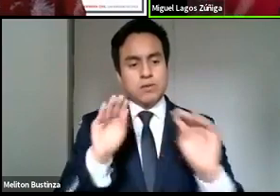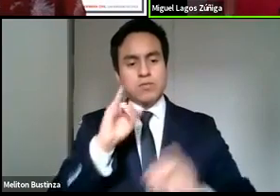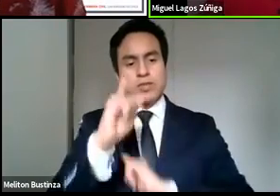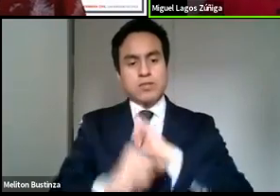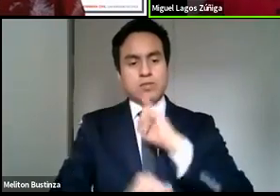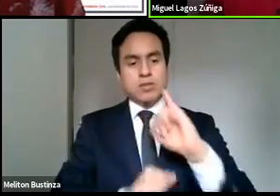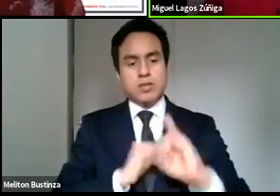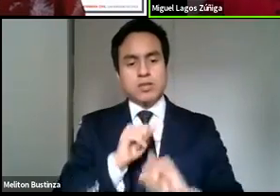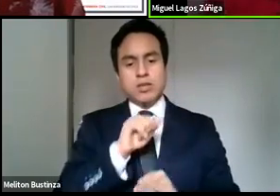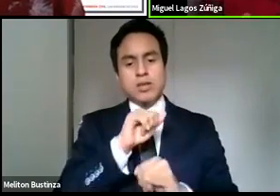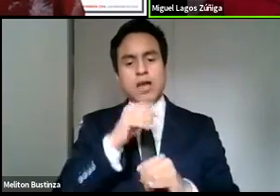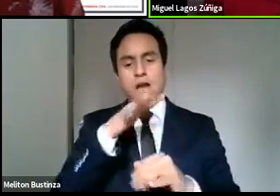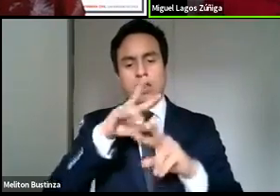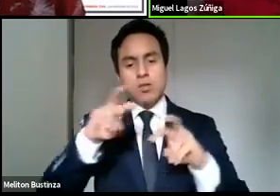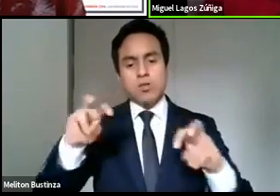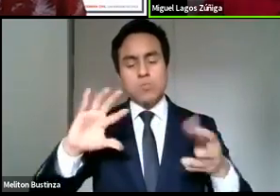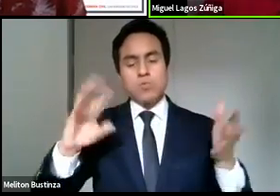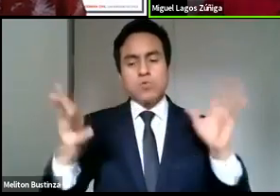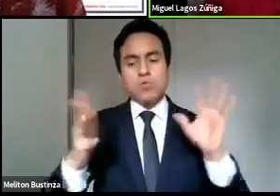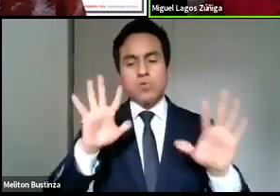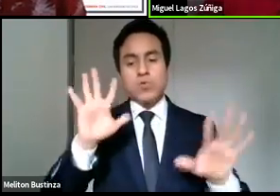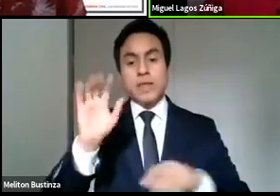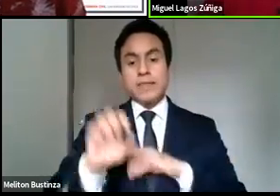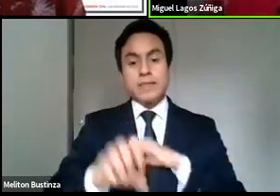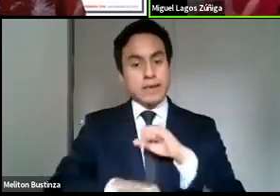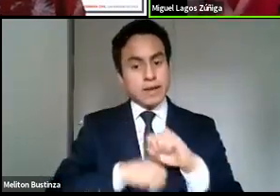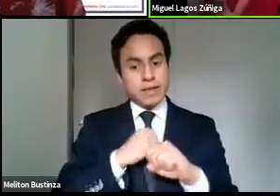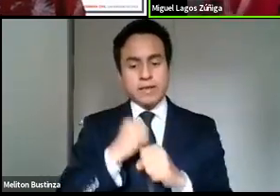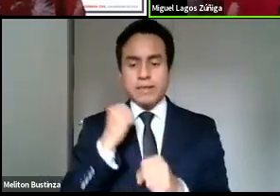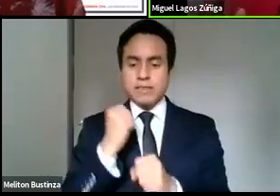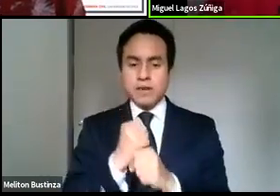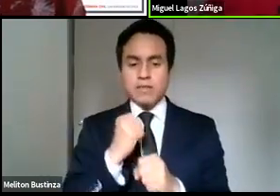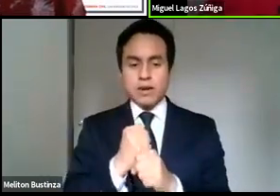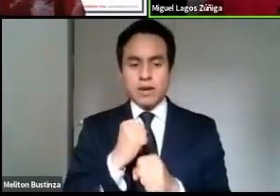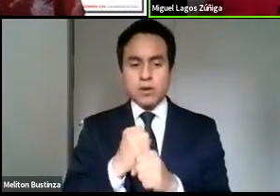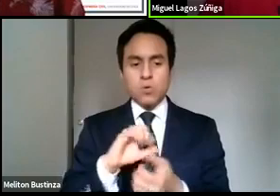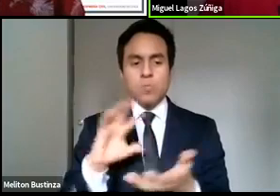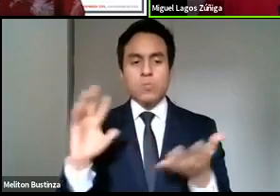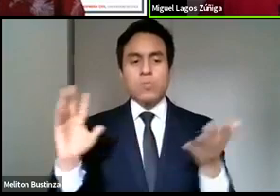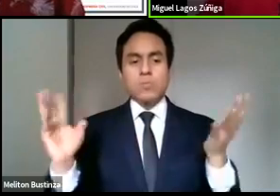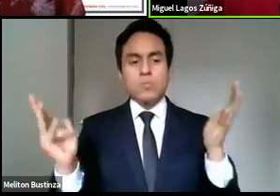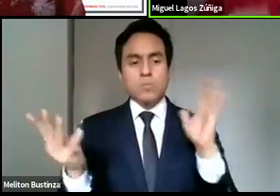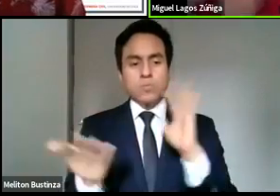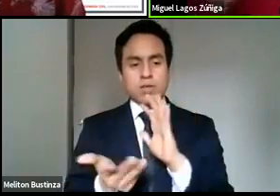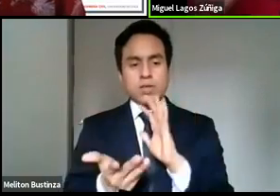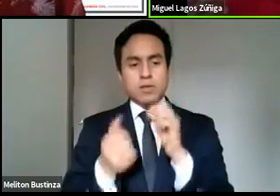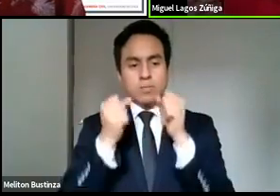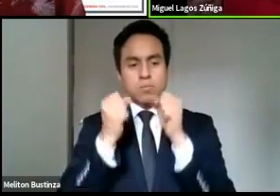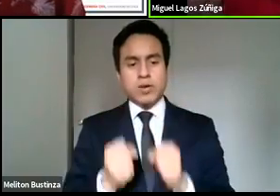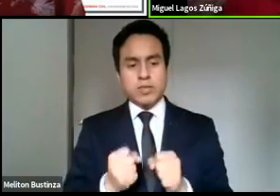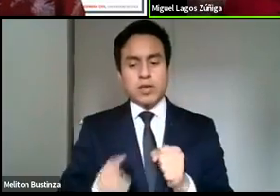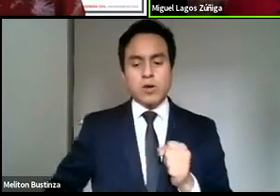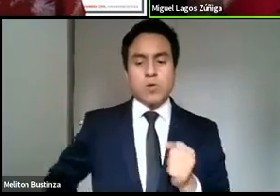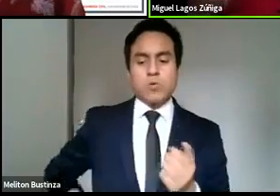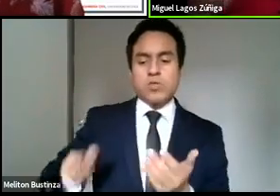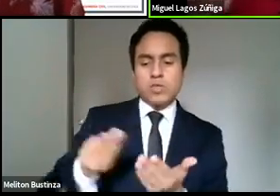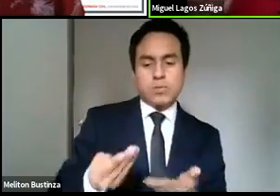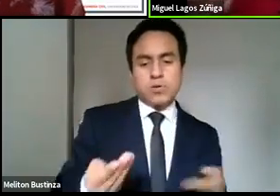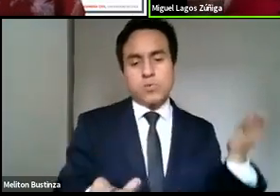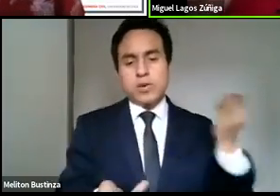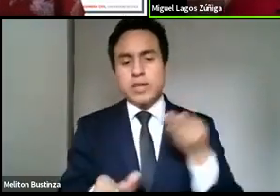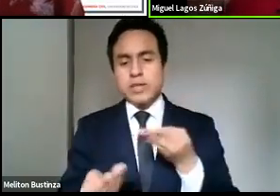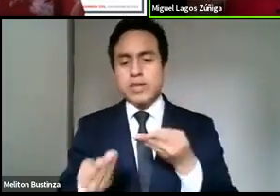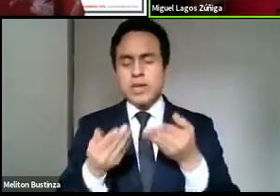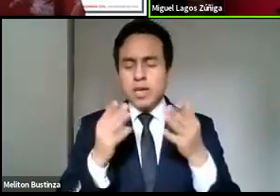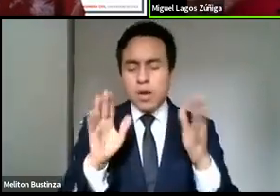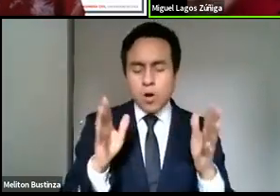que todos los hidrólogos del mundo durante una década trabajaron a nivel mundial para poder contribuir en estimar de mejor